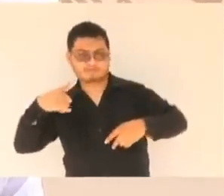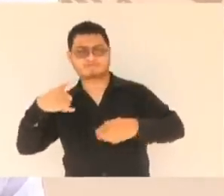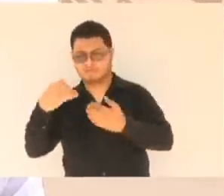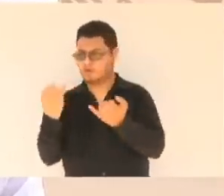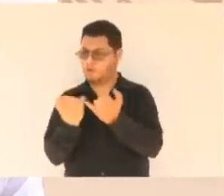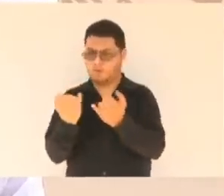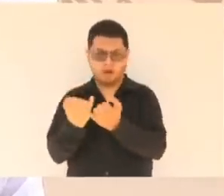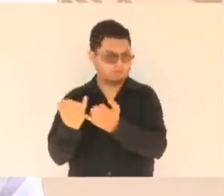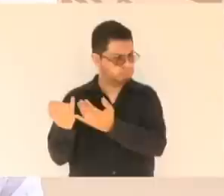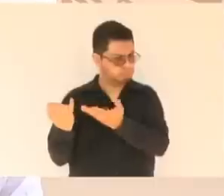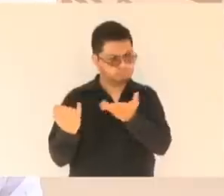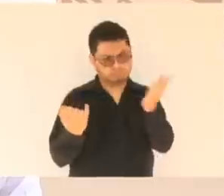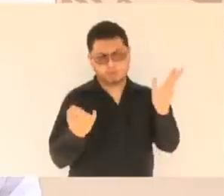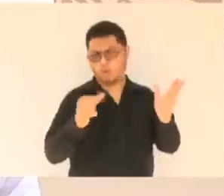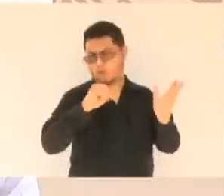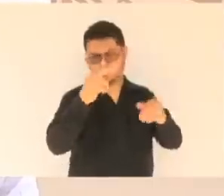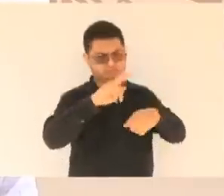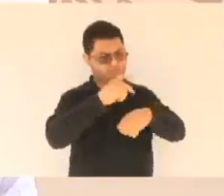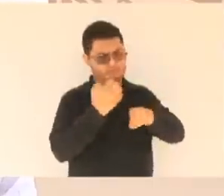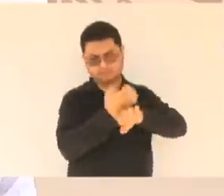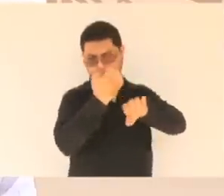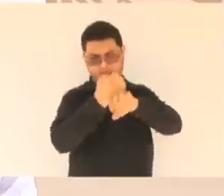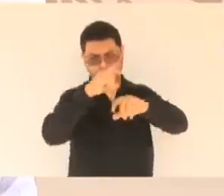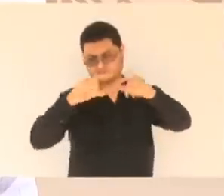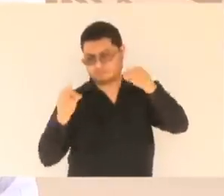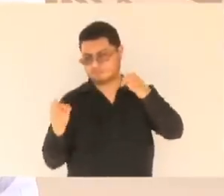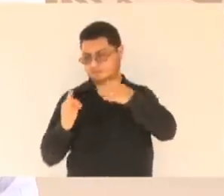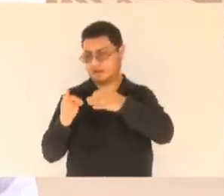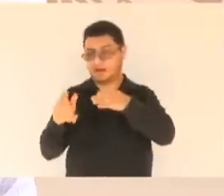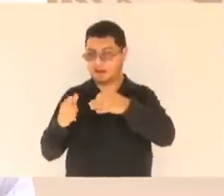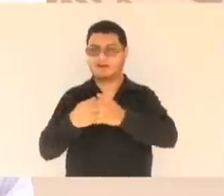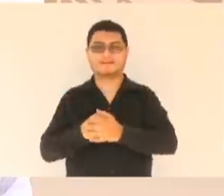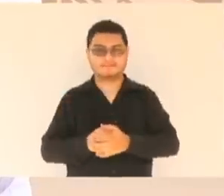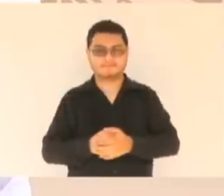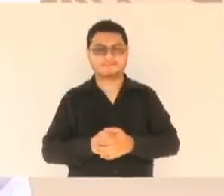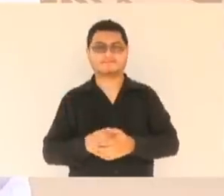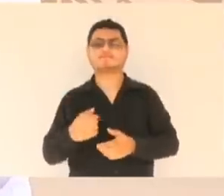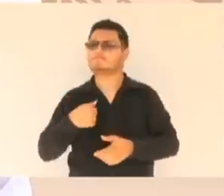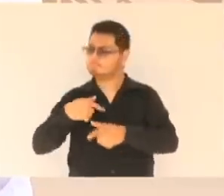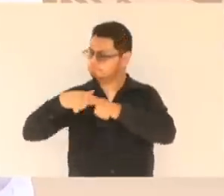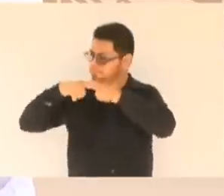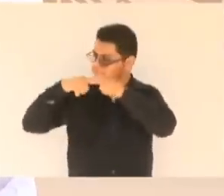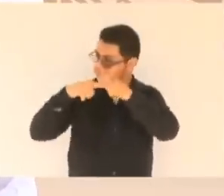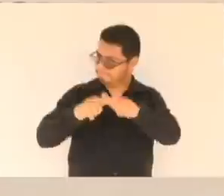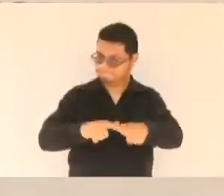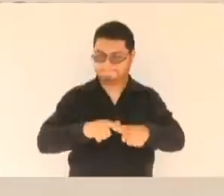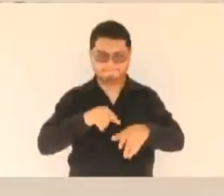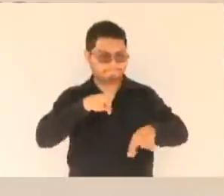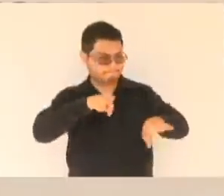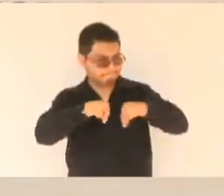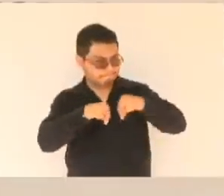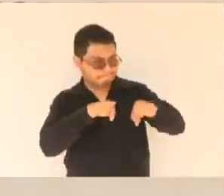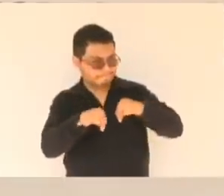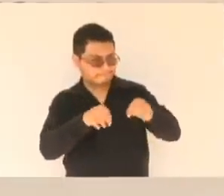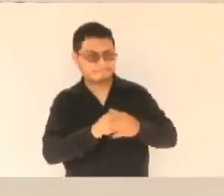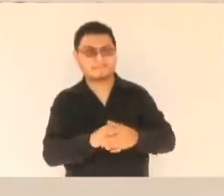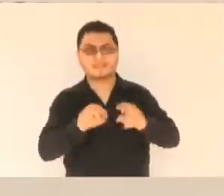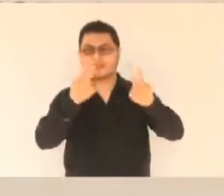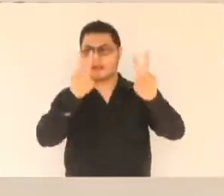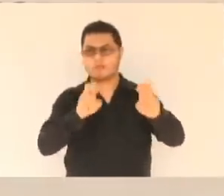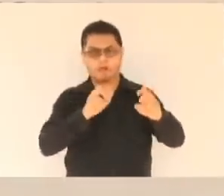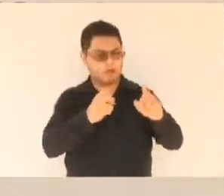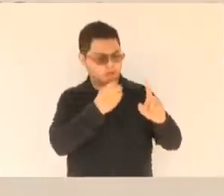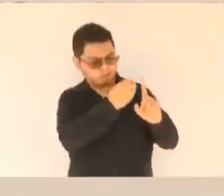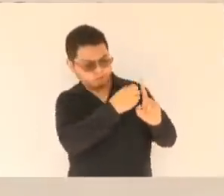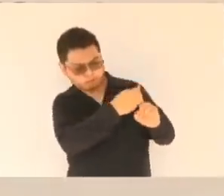la península. Vamos a continuar trabajando de manera coordinada con el